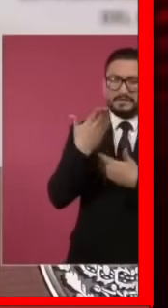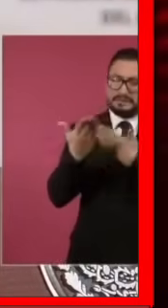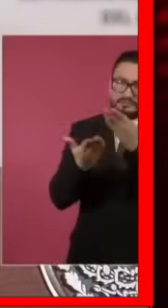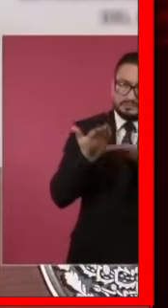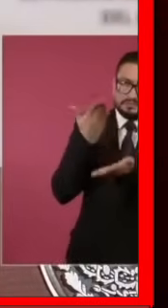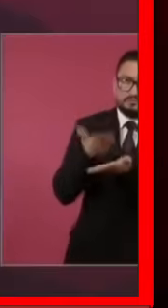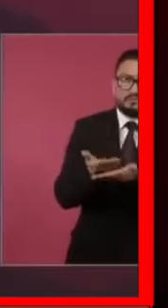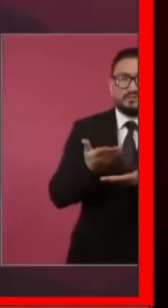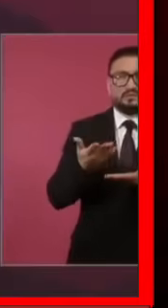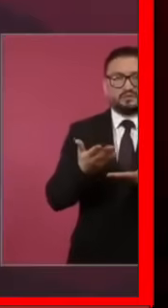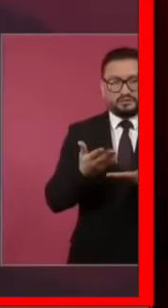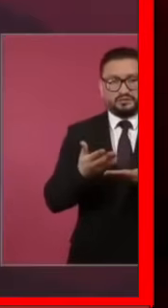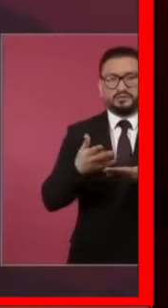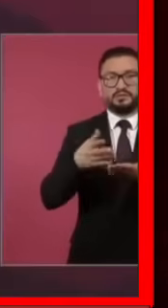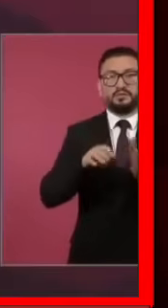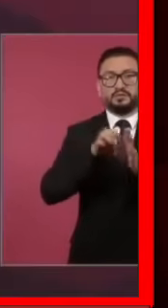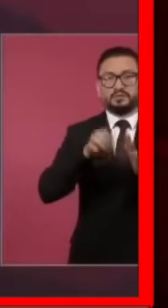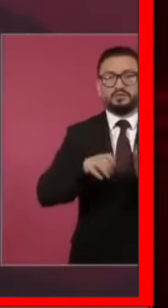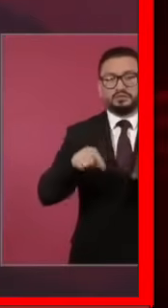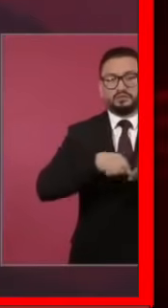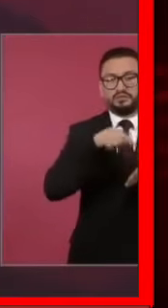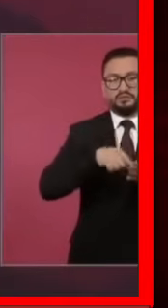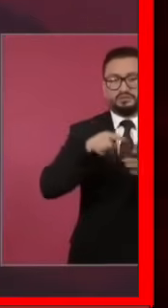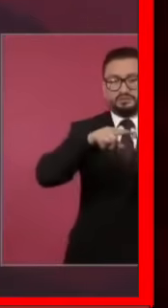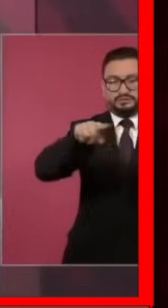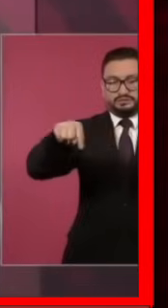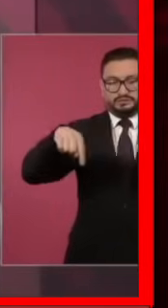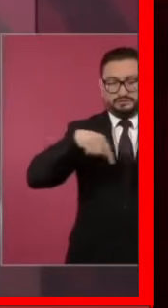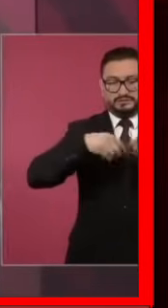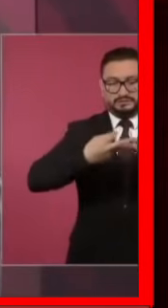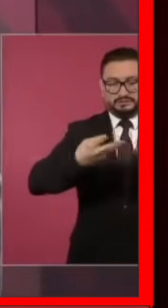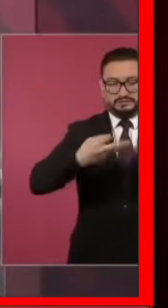ofreciéndoles que el área impactada,